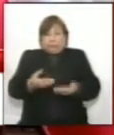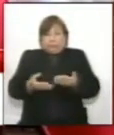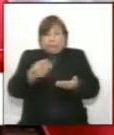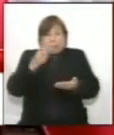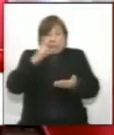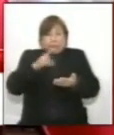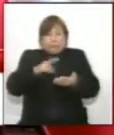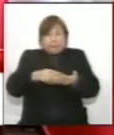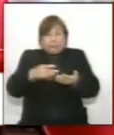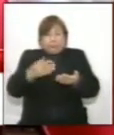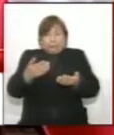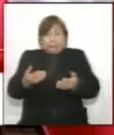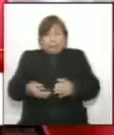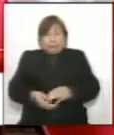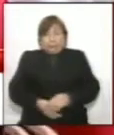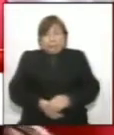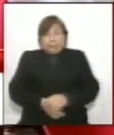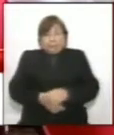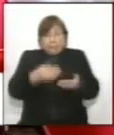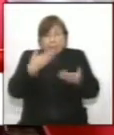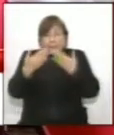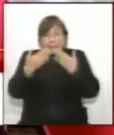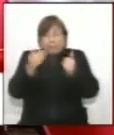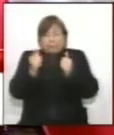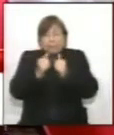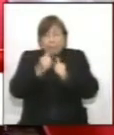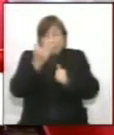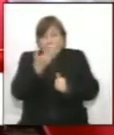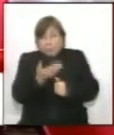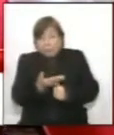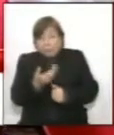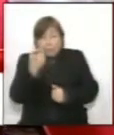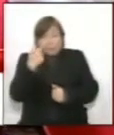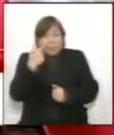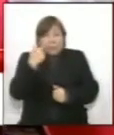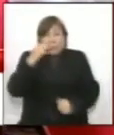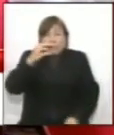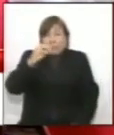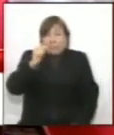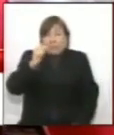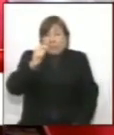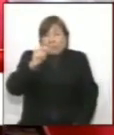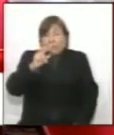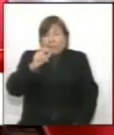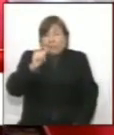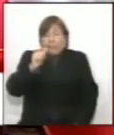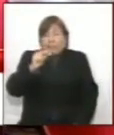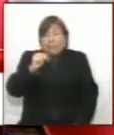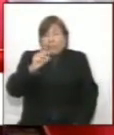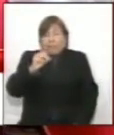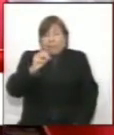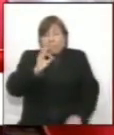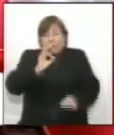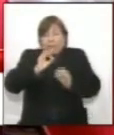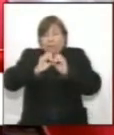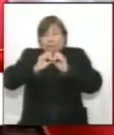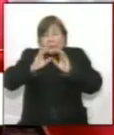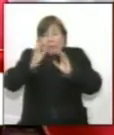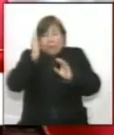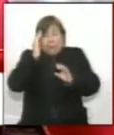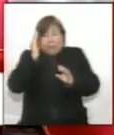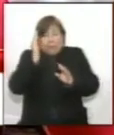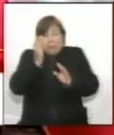de Economía. Eso se ha conversado con el señor Cateriano en las conversaciones que hemos tenido con él y que en ningún momento han sido encubiertas. Él sabía que él